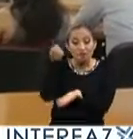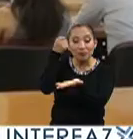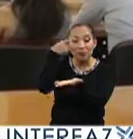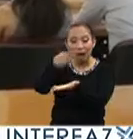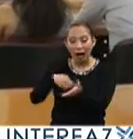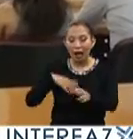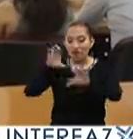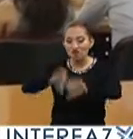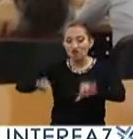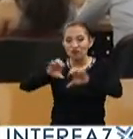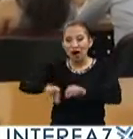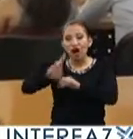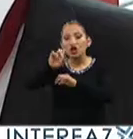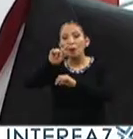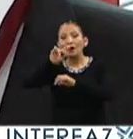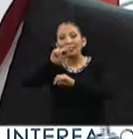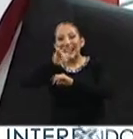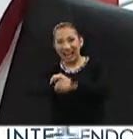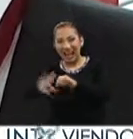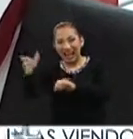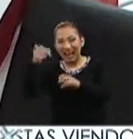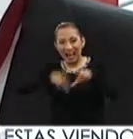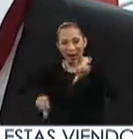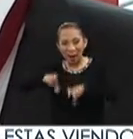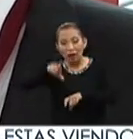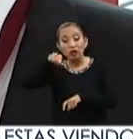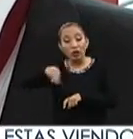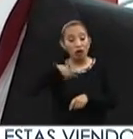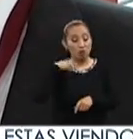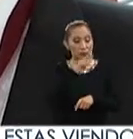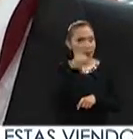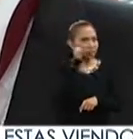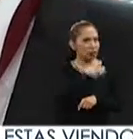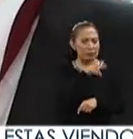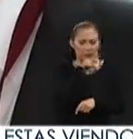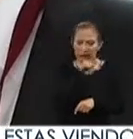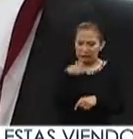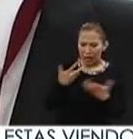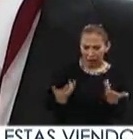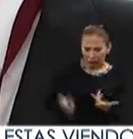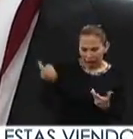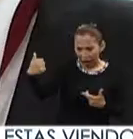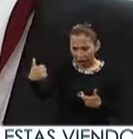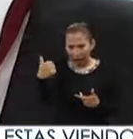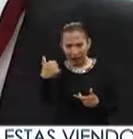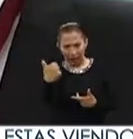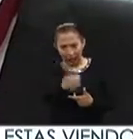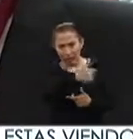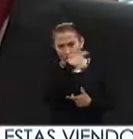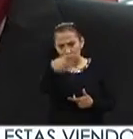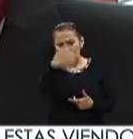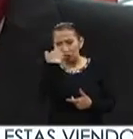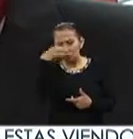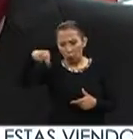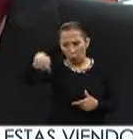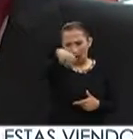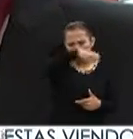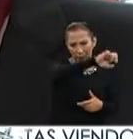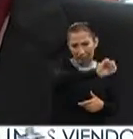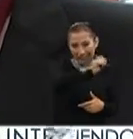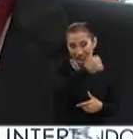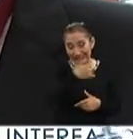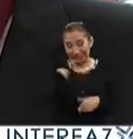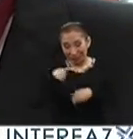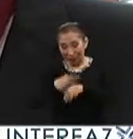para equipar laboratorios de robótica. La universidad se ha ocupado y se ha preocupado en crear en cada una de las 26 facultades y las